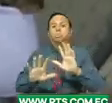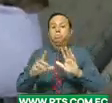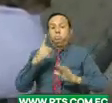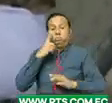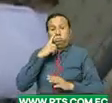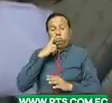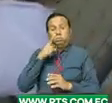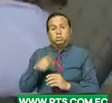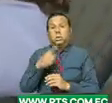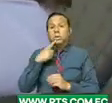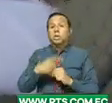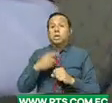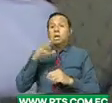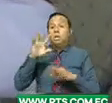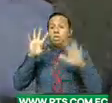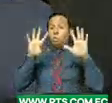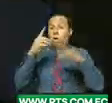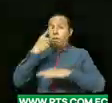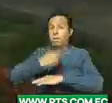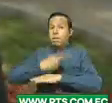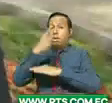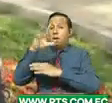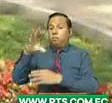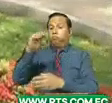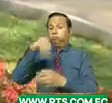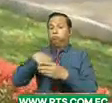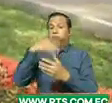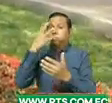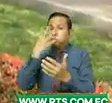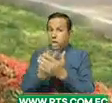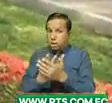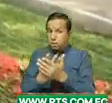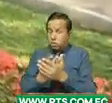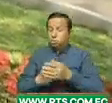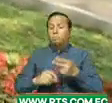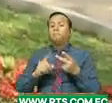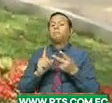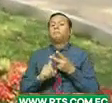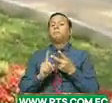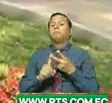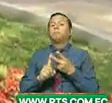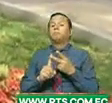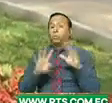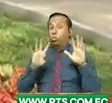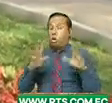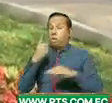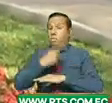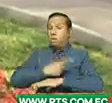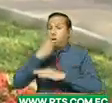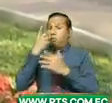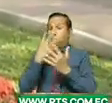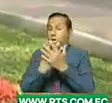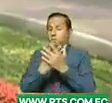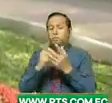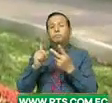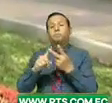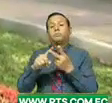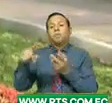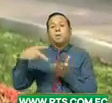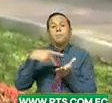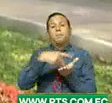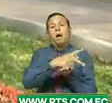apelación. Lo priva de la libertad, lo sanciona con prisión de 9 días, el